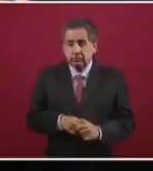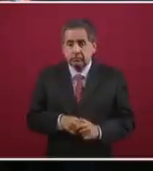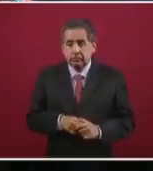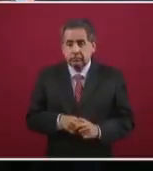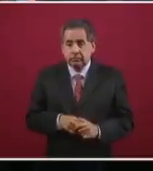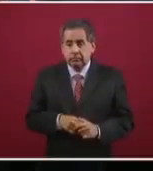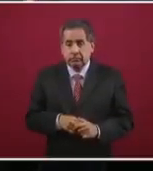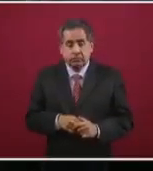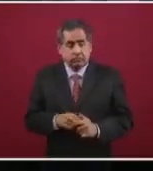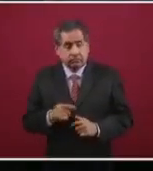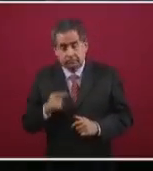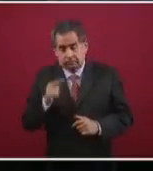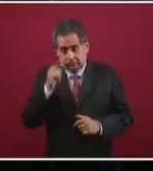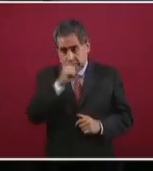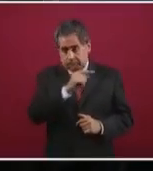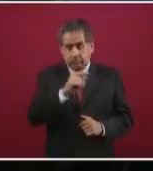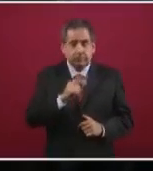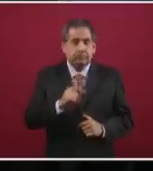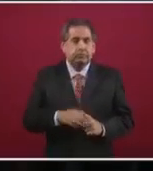de allá de